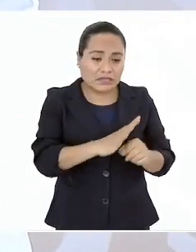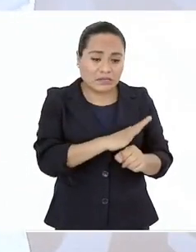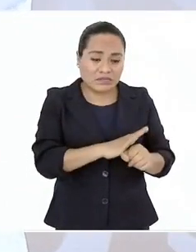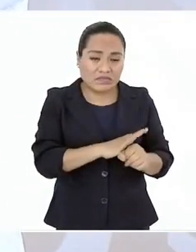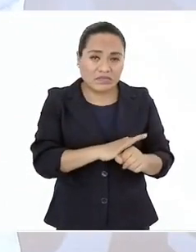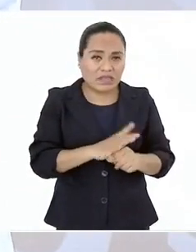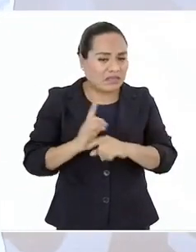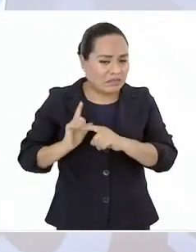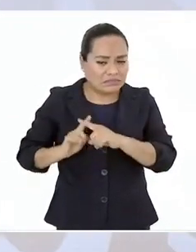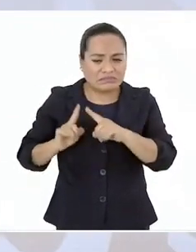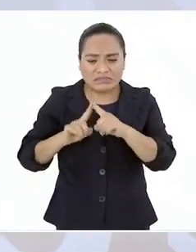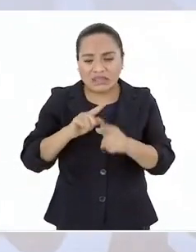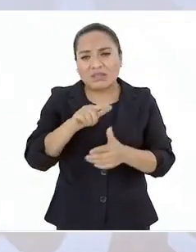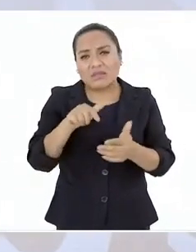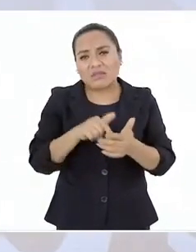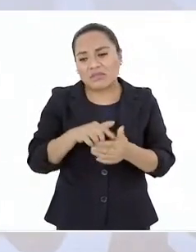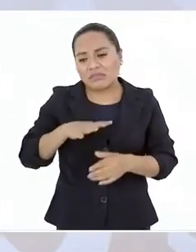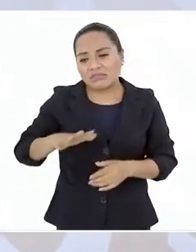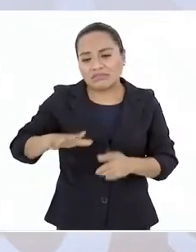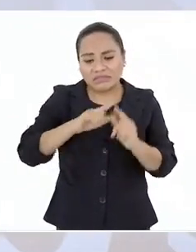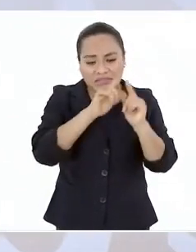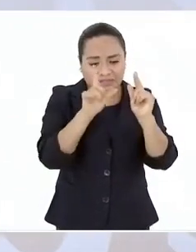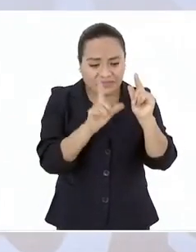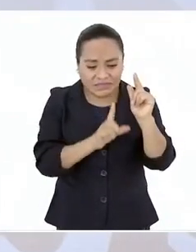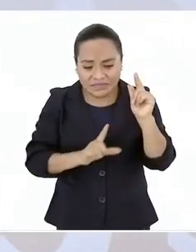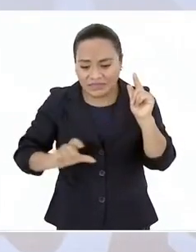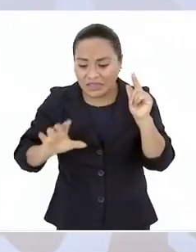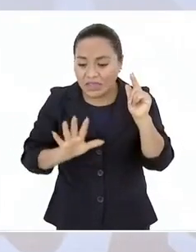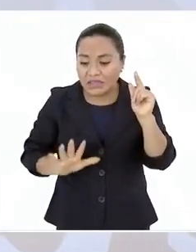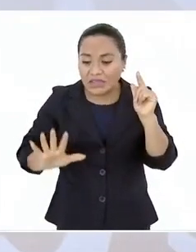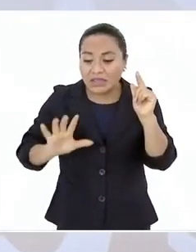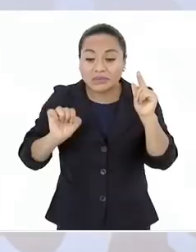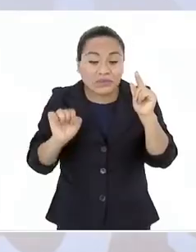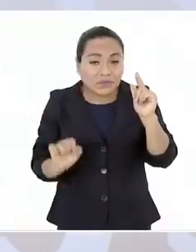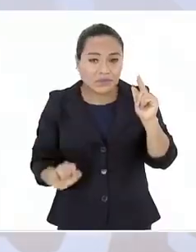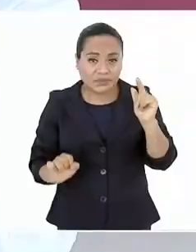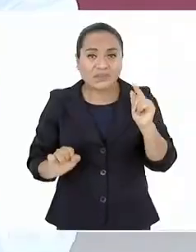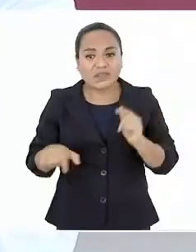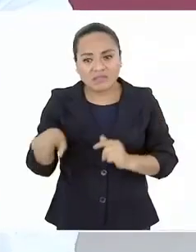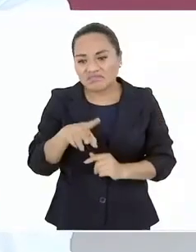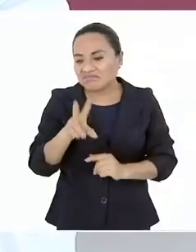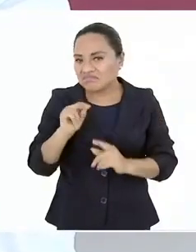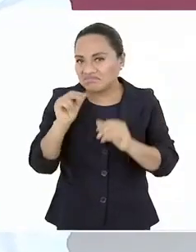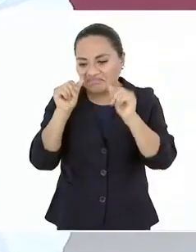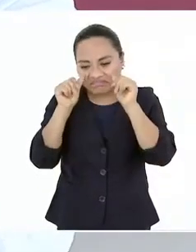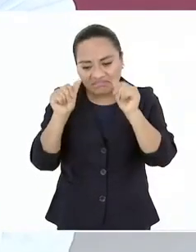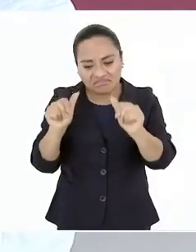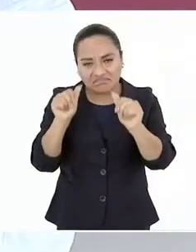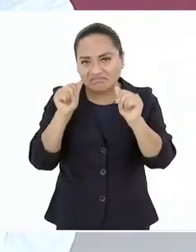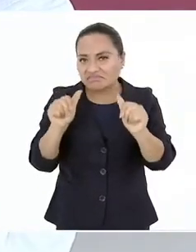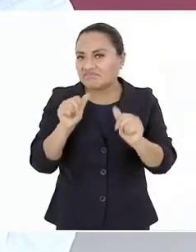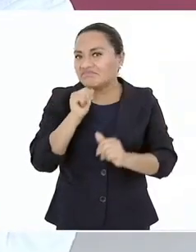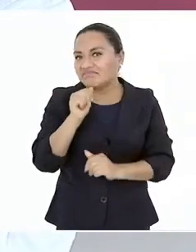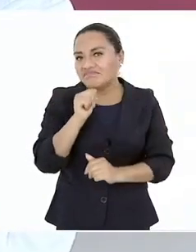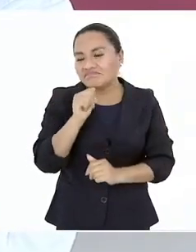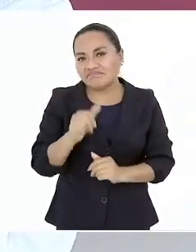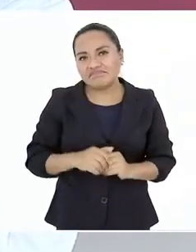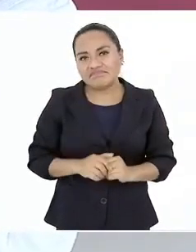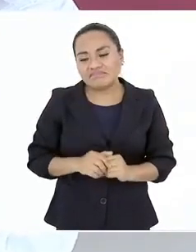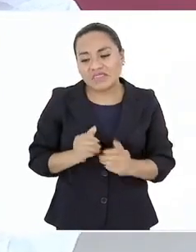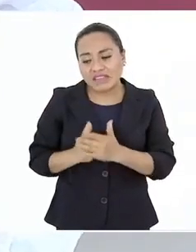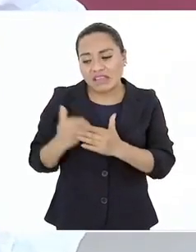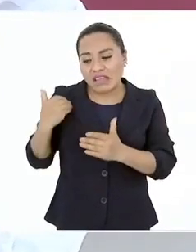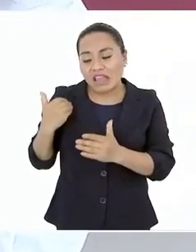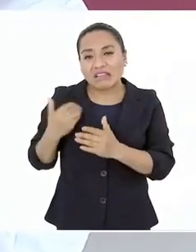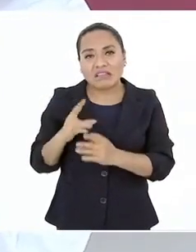a todo el sur y el sureste de México. En los últimos tiempos,